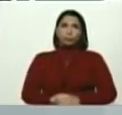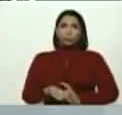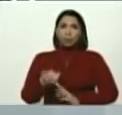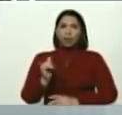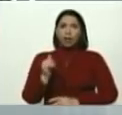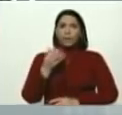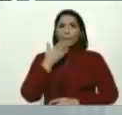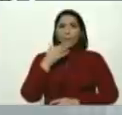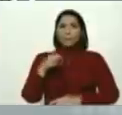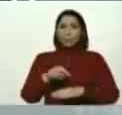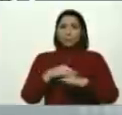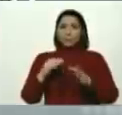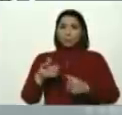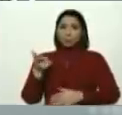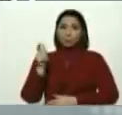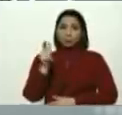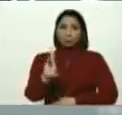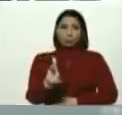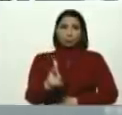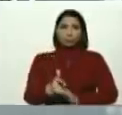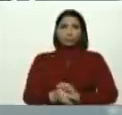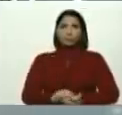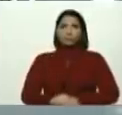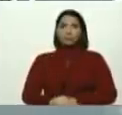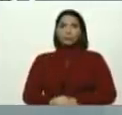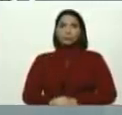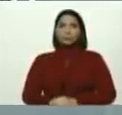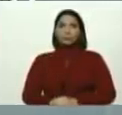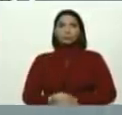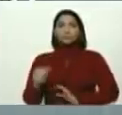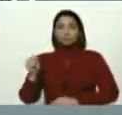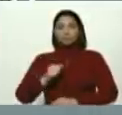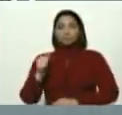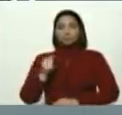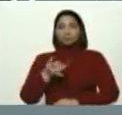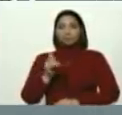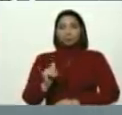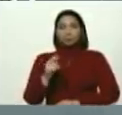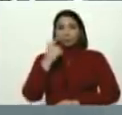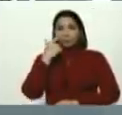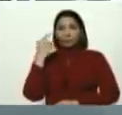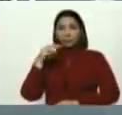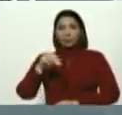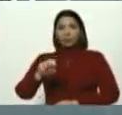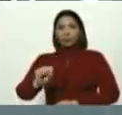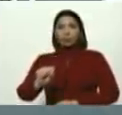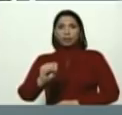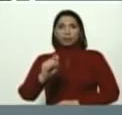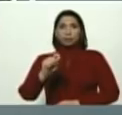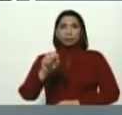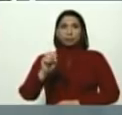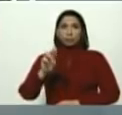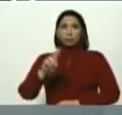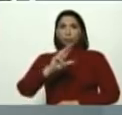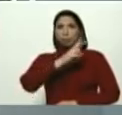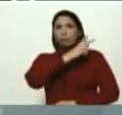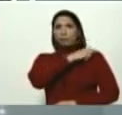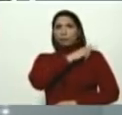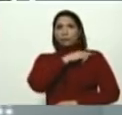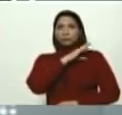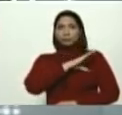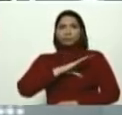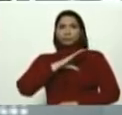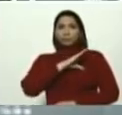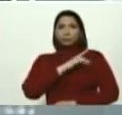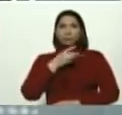Hipólito Abreu, ¿verdad?, el ministro de Transporte. Así es, presidente. Está Néstor Reverol, que es jefe de la Comisión de Diálogo con los